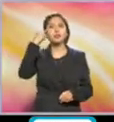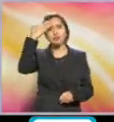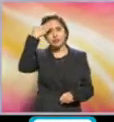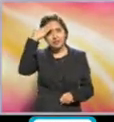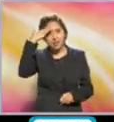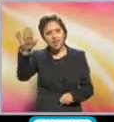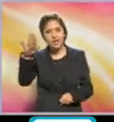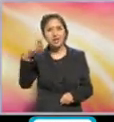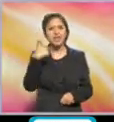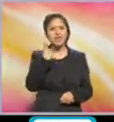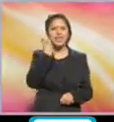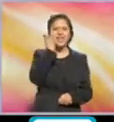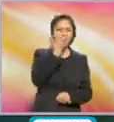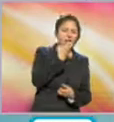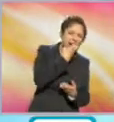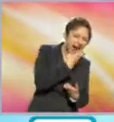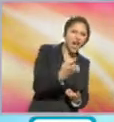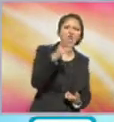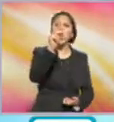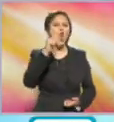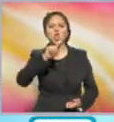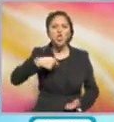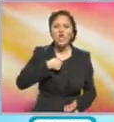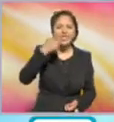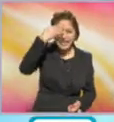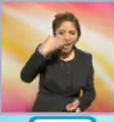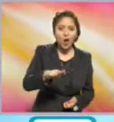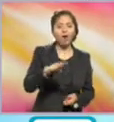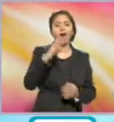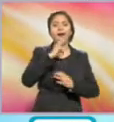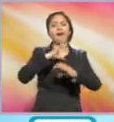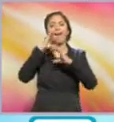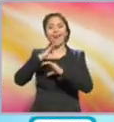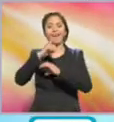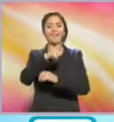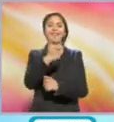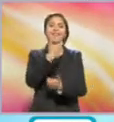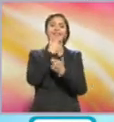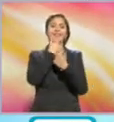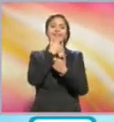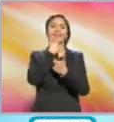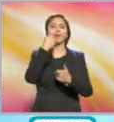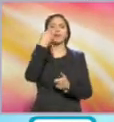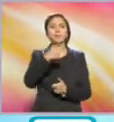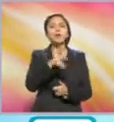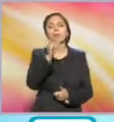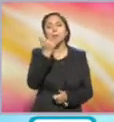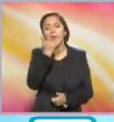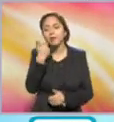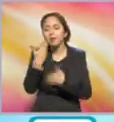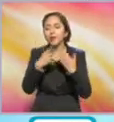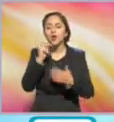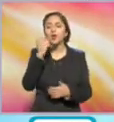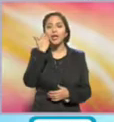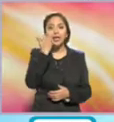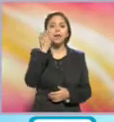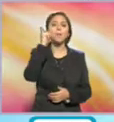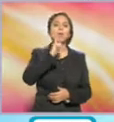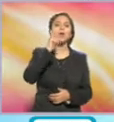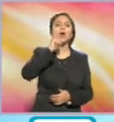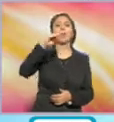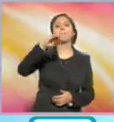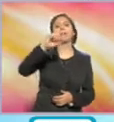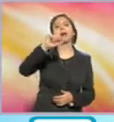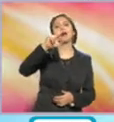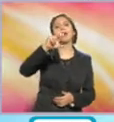mí. Señor, con su carrito. Es a mí. Digo, seguramente es la Tenía que versión original, decirlo, perdón, más bien es lo que quise decir. Y María José, bueno, Sí. pues se adapta